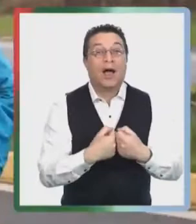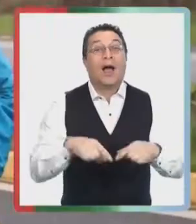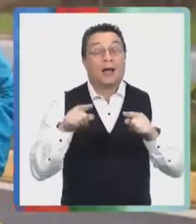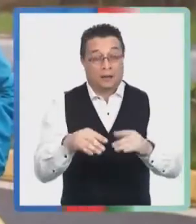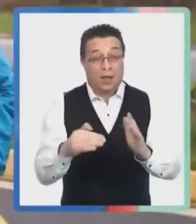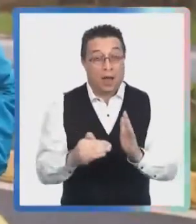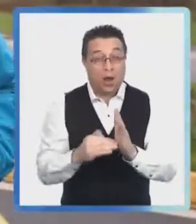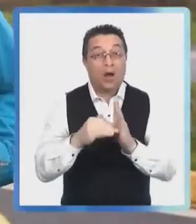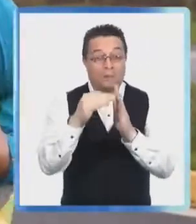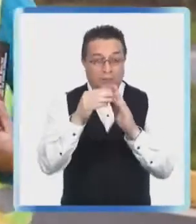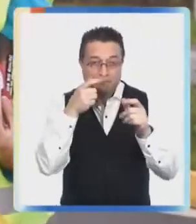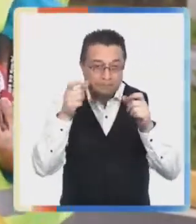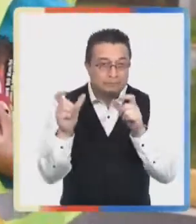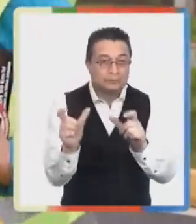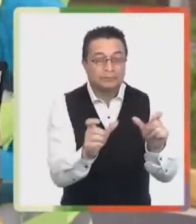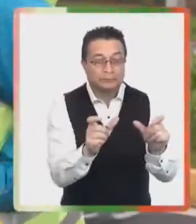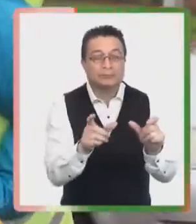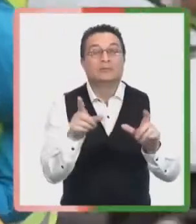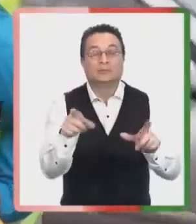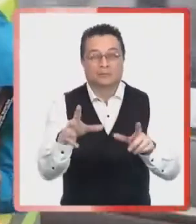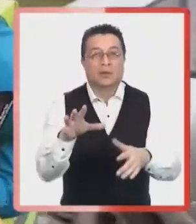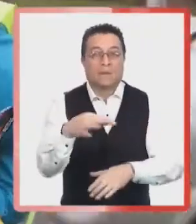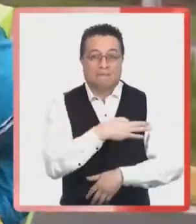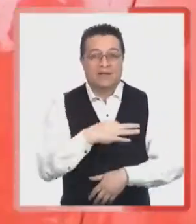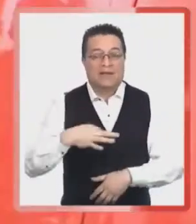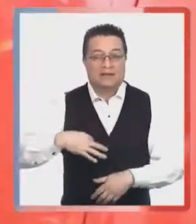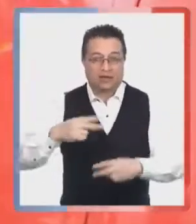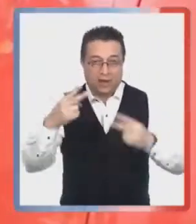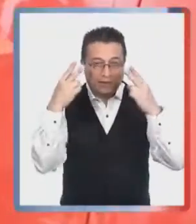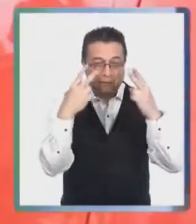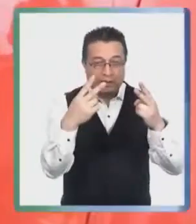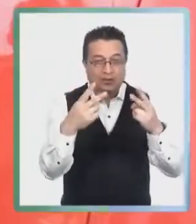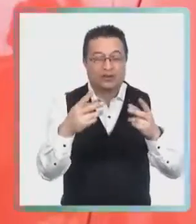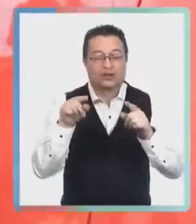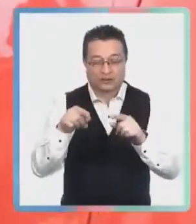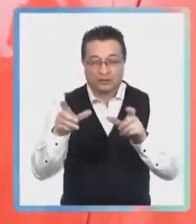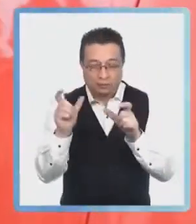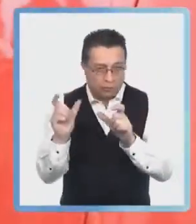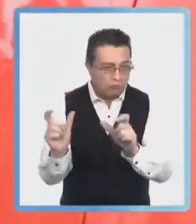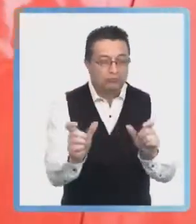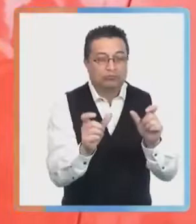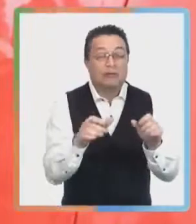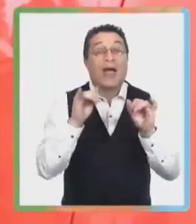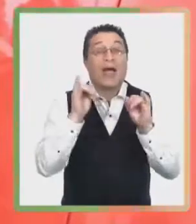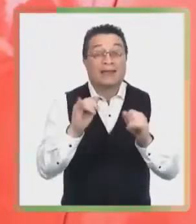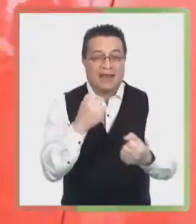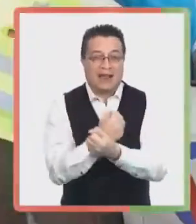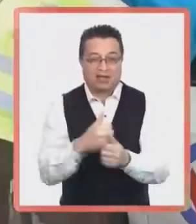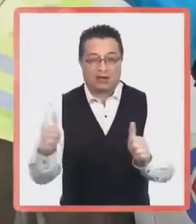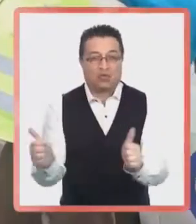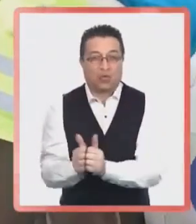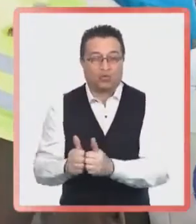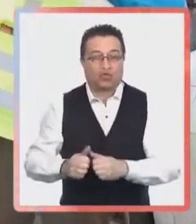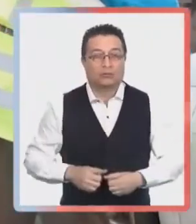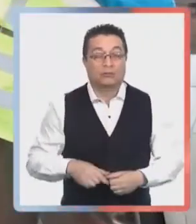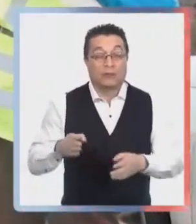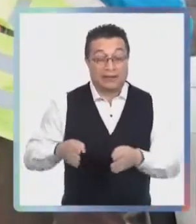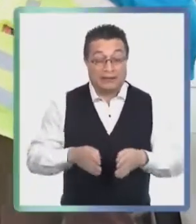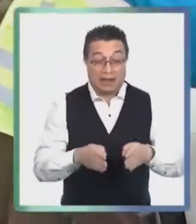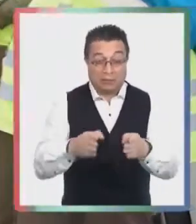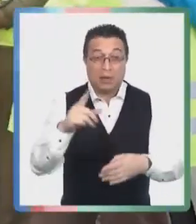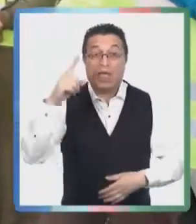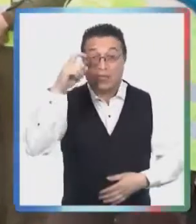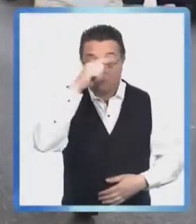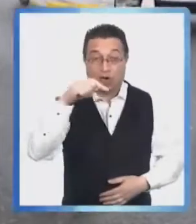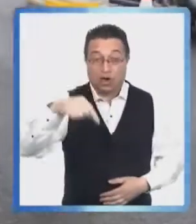ocurriendo distintos accidentes. La idea es aumentar la fiscalización con la unidad del Ministerio de Transportes y Telecomunicaciones y